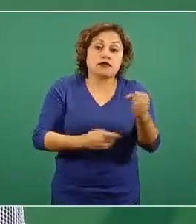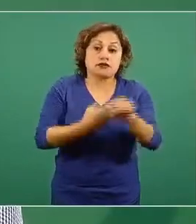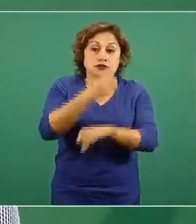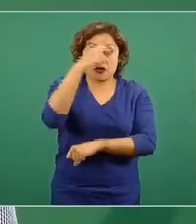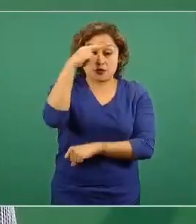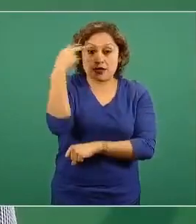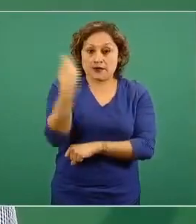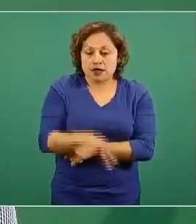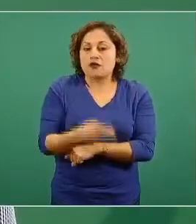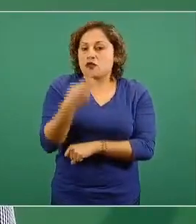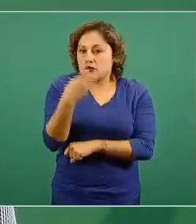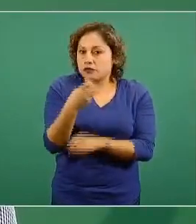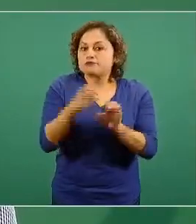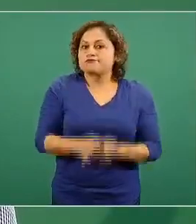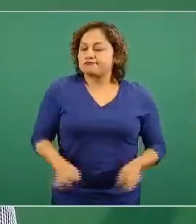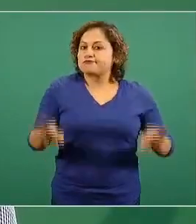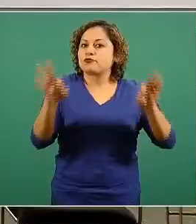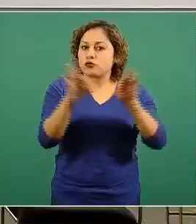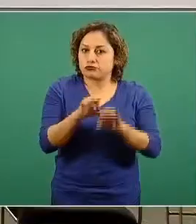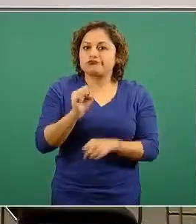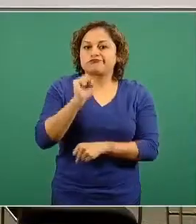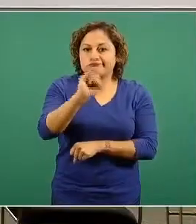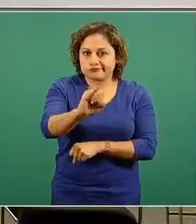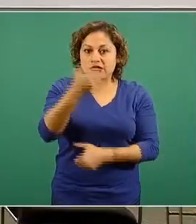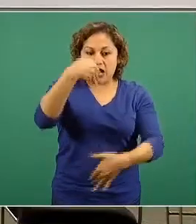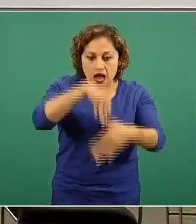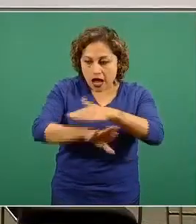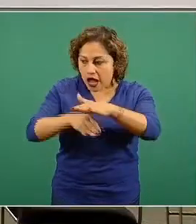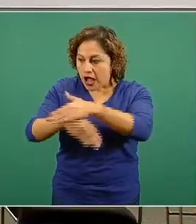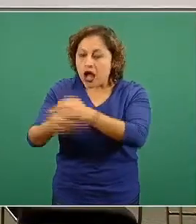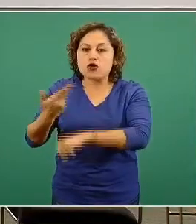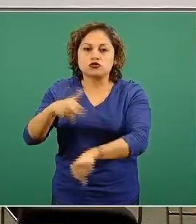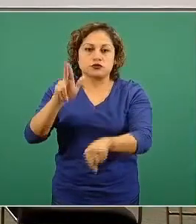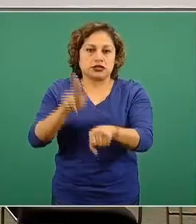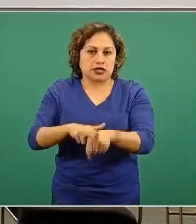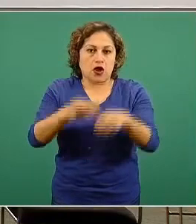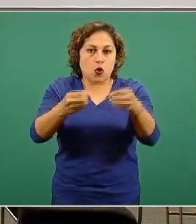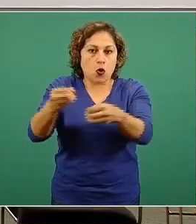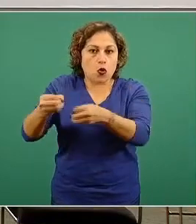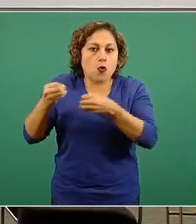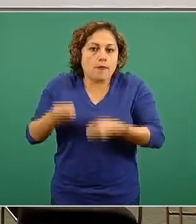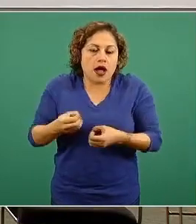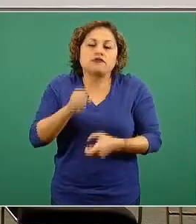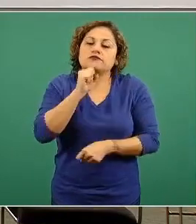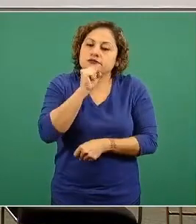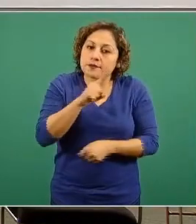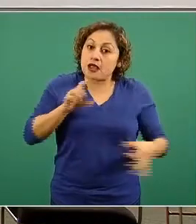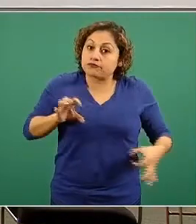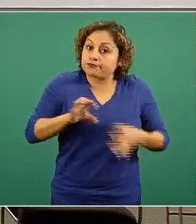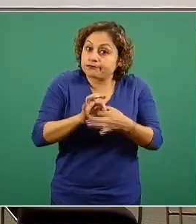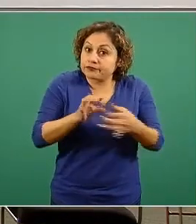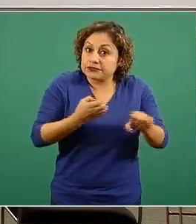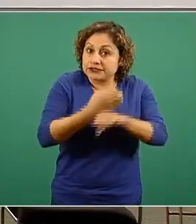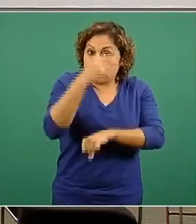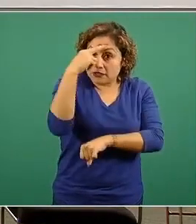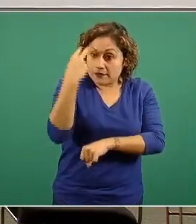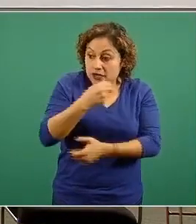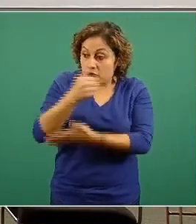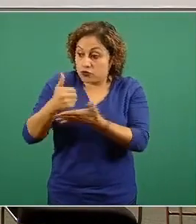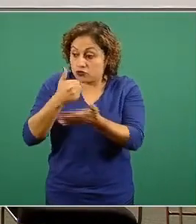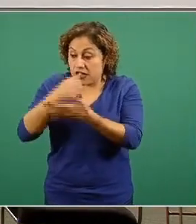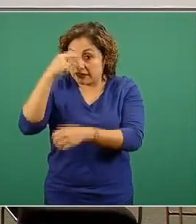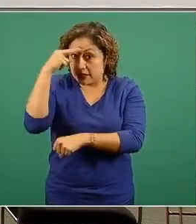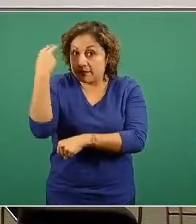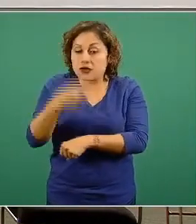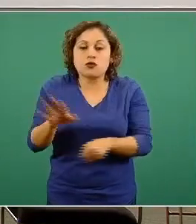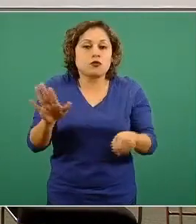una carga importante a la hospitalización que se da en unidades de la Ciudad de México, dado la cercanía precisamente